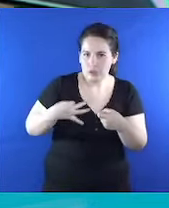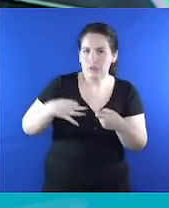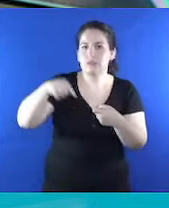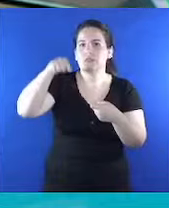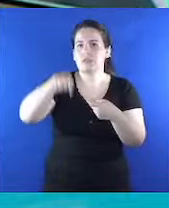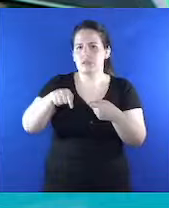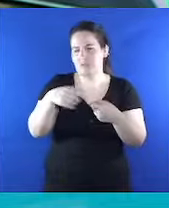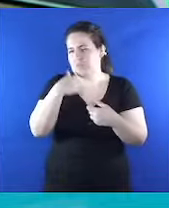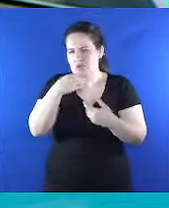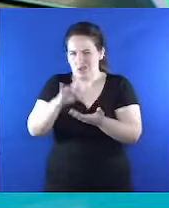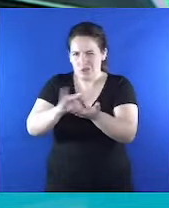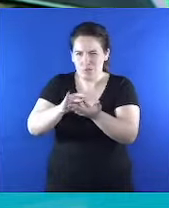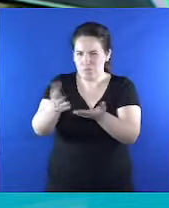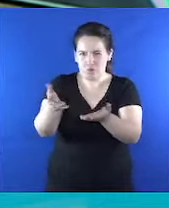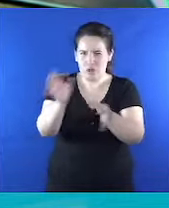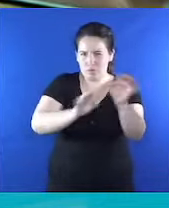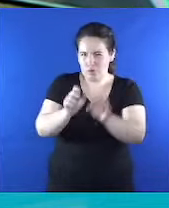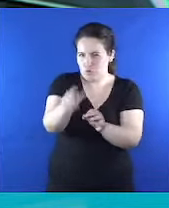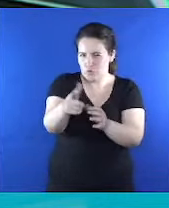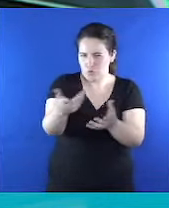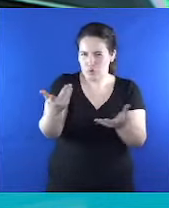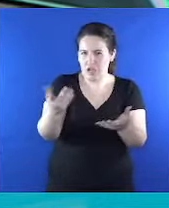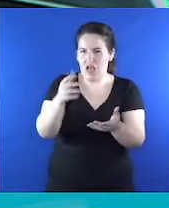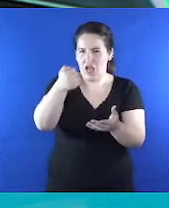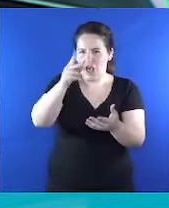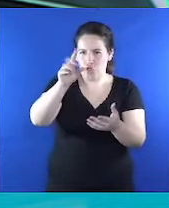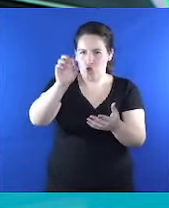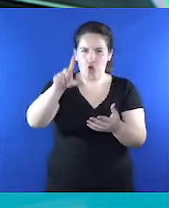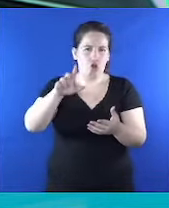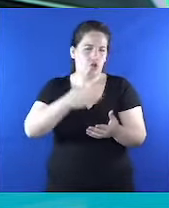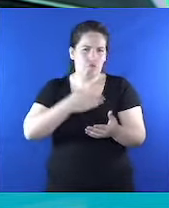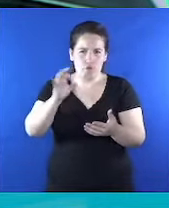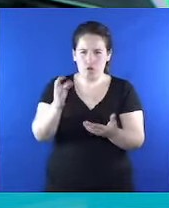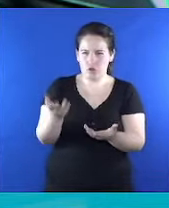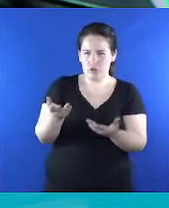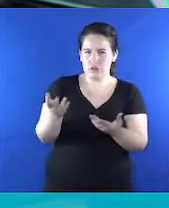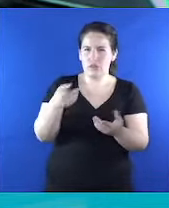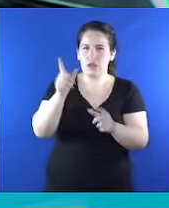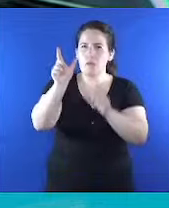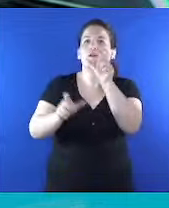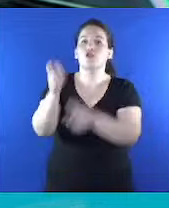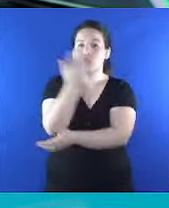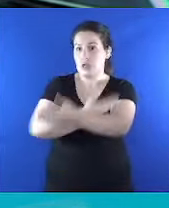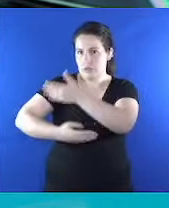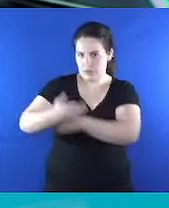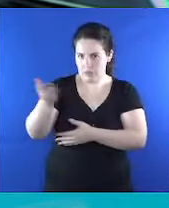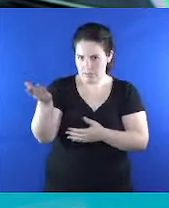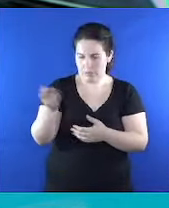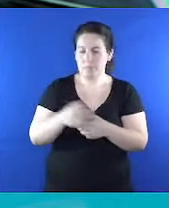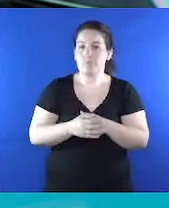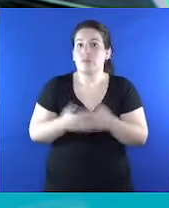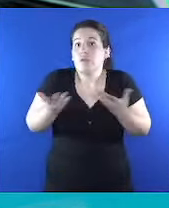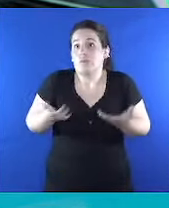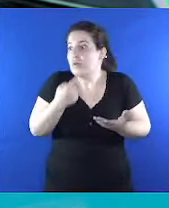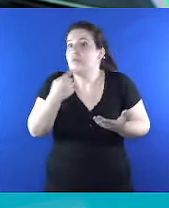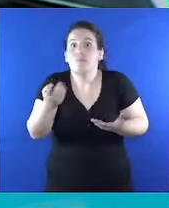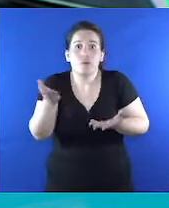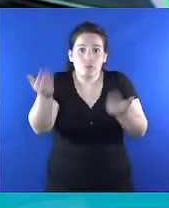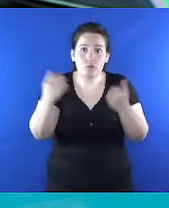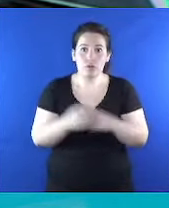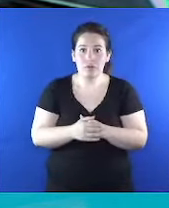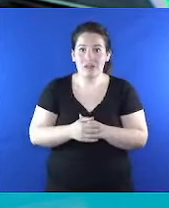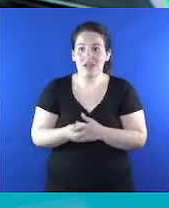cual participa o que el proyecto de él del diputado a onjo que tiene que ver con las eh personas con discapacidad Bueno digo pregúntenle a